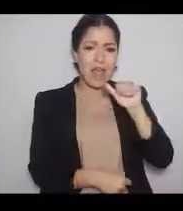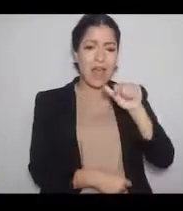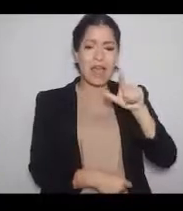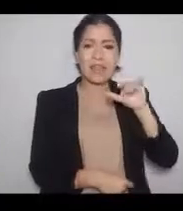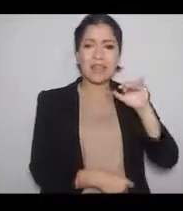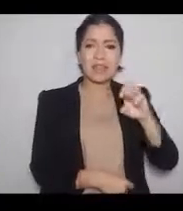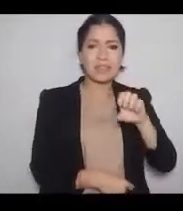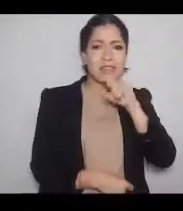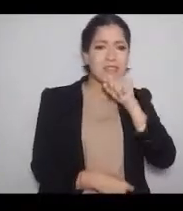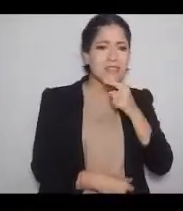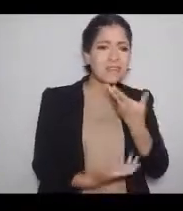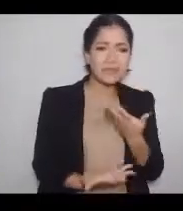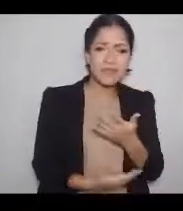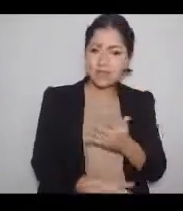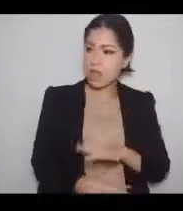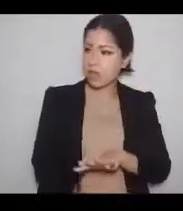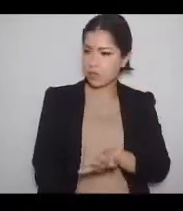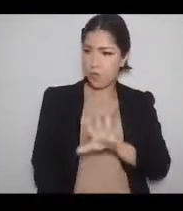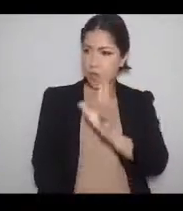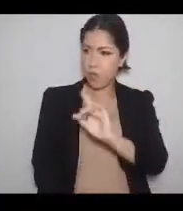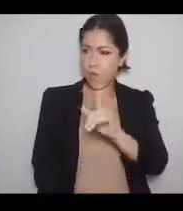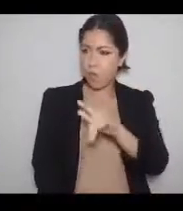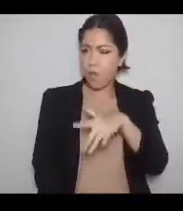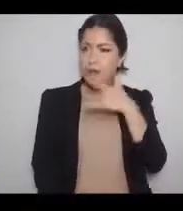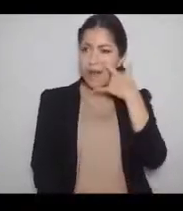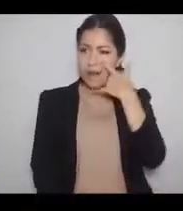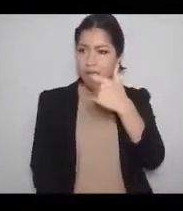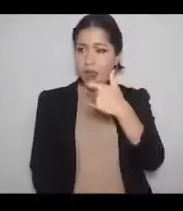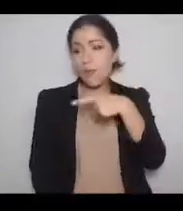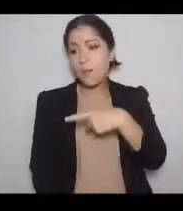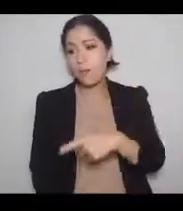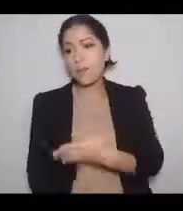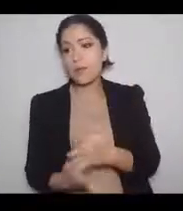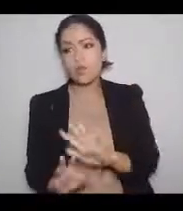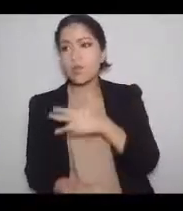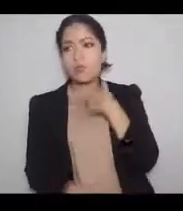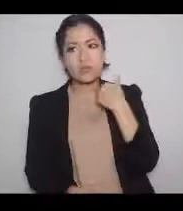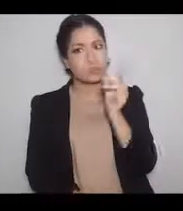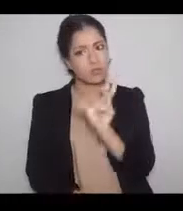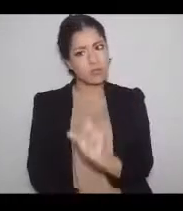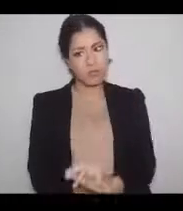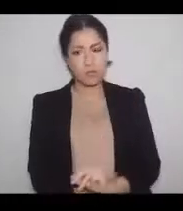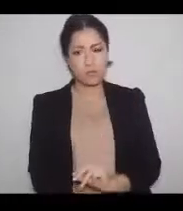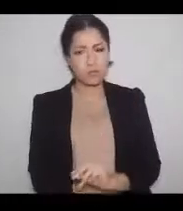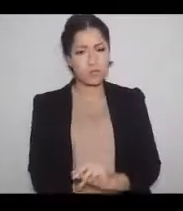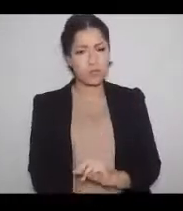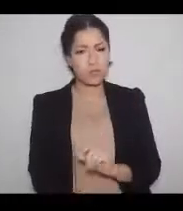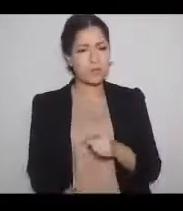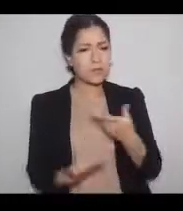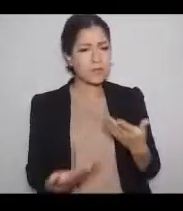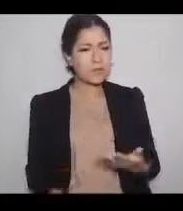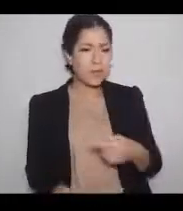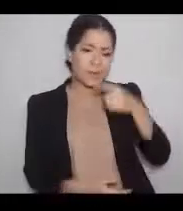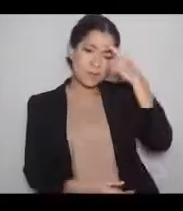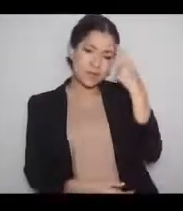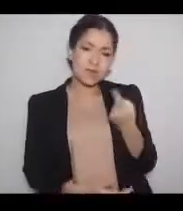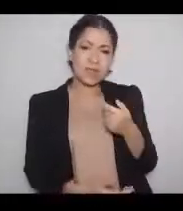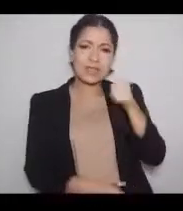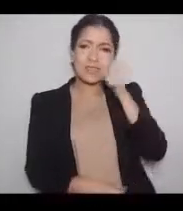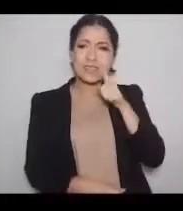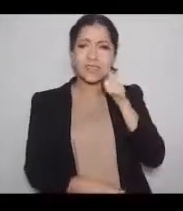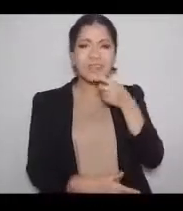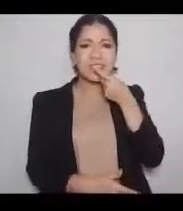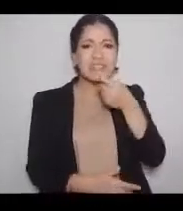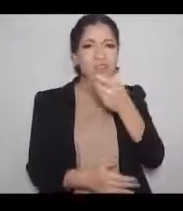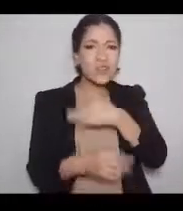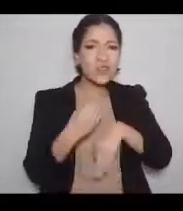matarlo. Además, confesaba todo en sus cuadernos. Hablaba de sus hemorroides. Desde cuando acusaron a su mamá